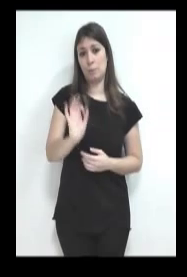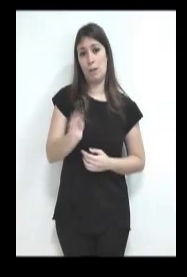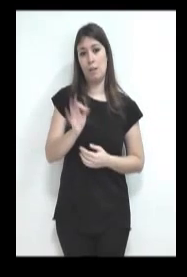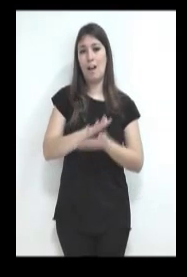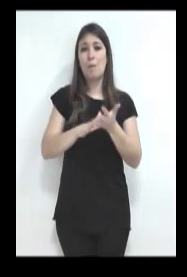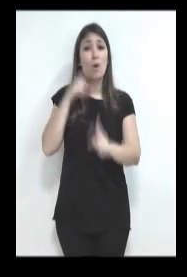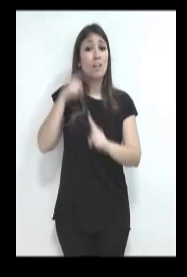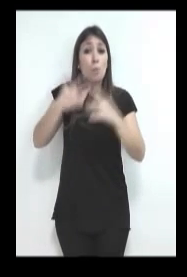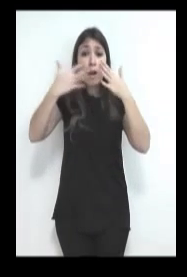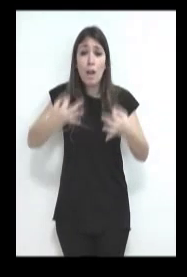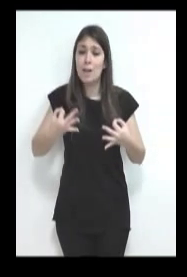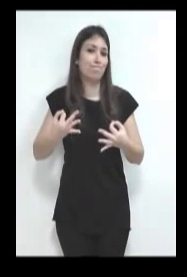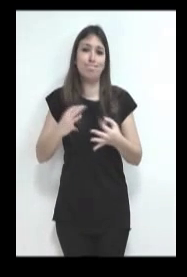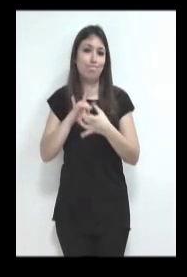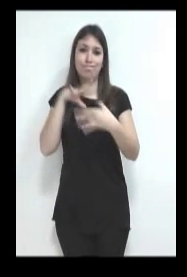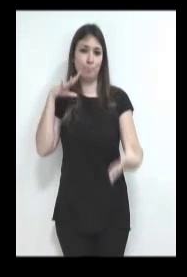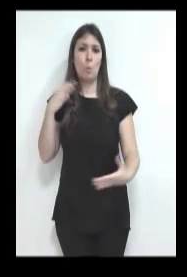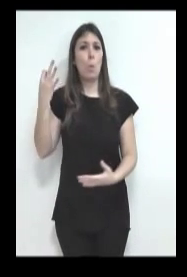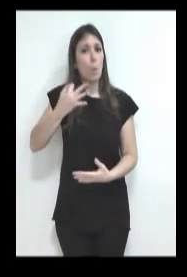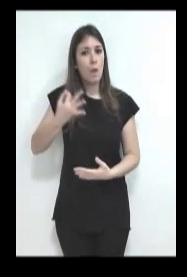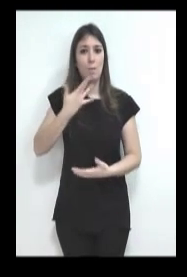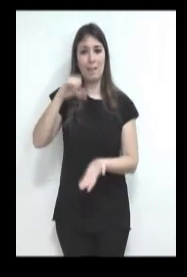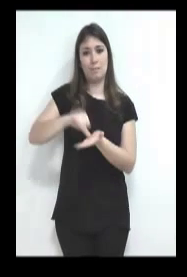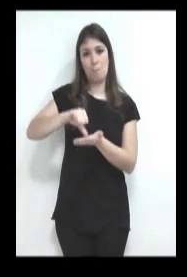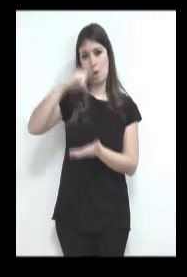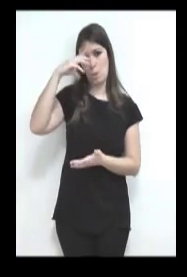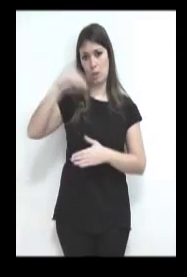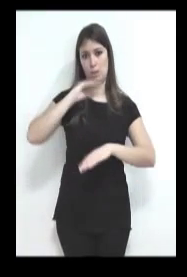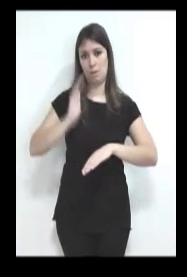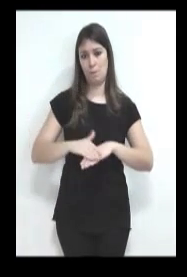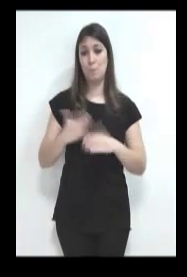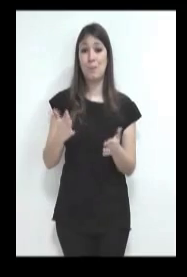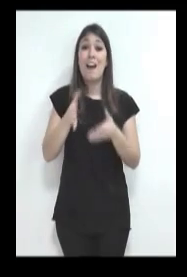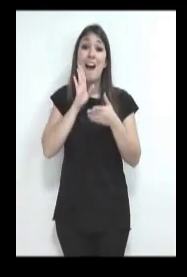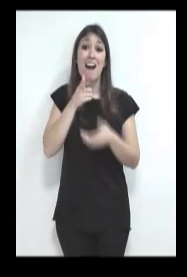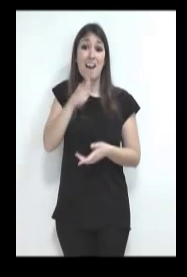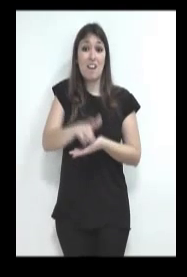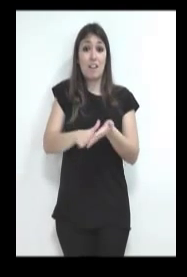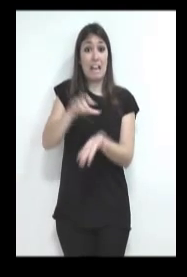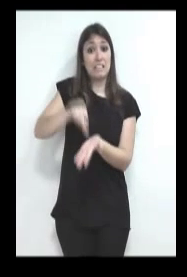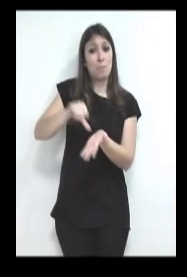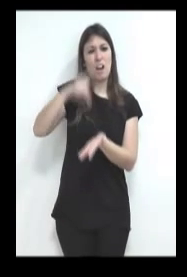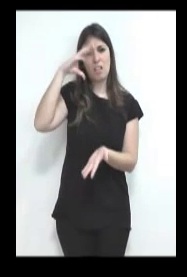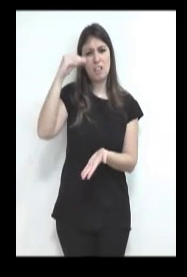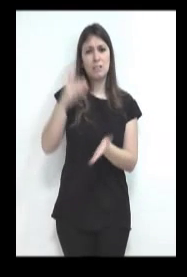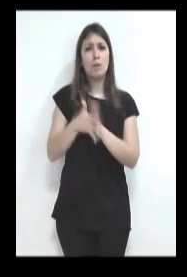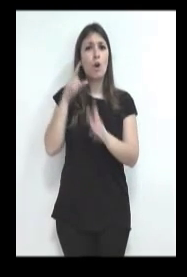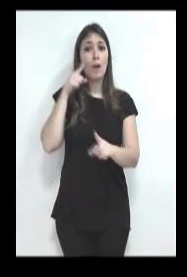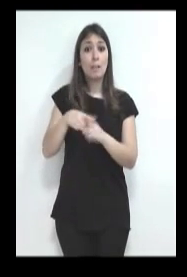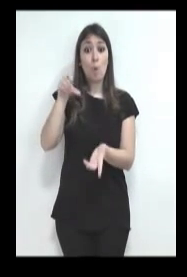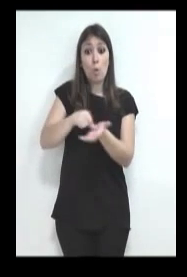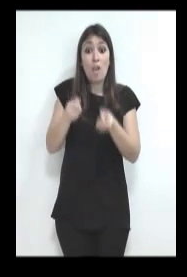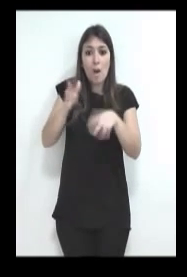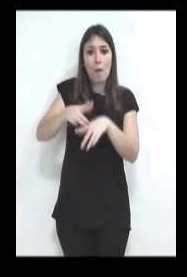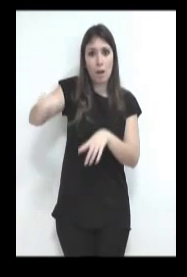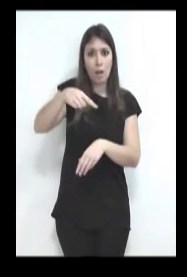objetivos reales que tiene que tener, ¿no?, las Smart Cities. Cuando hablamos de Smart Cities, al final estamos hablando de hacer ciudades habitables,